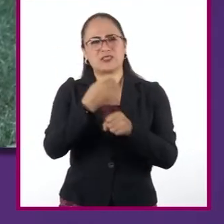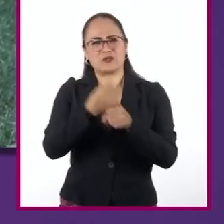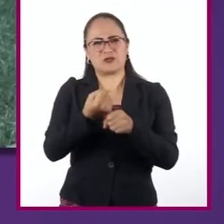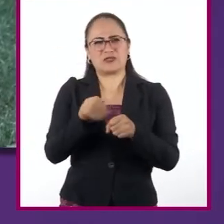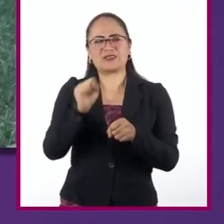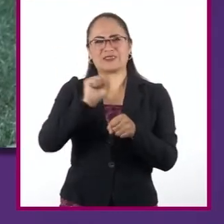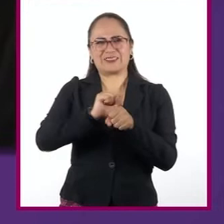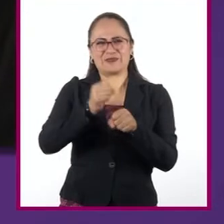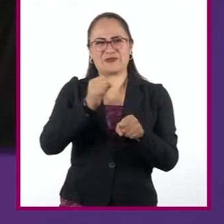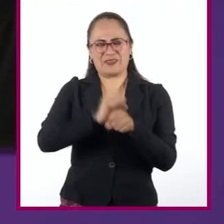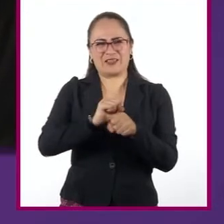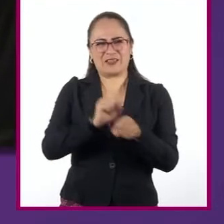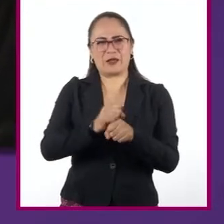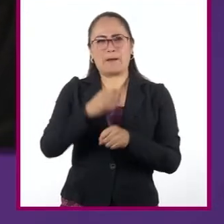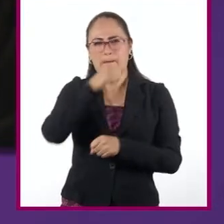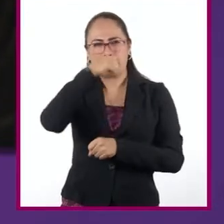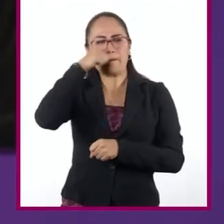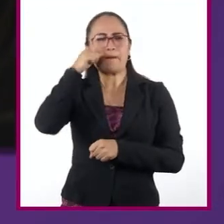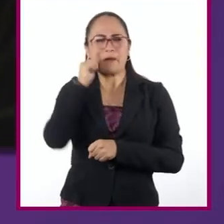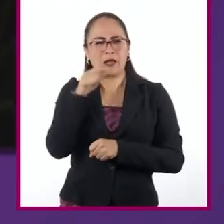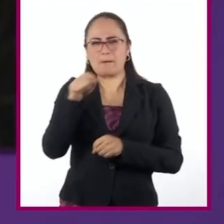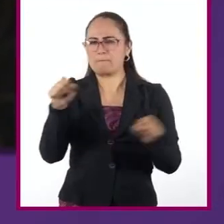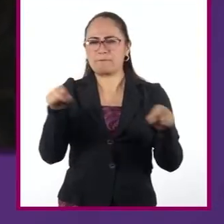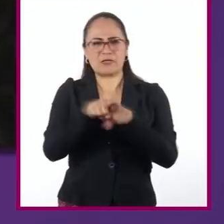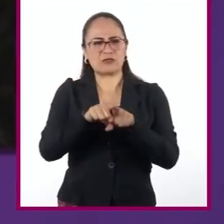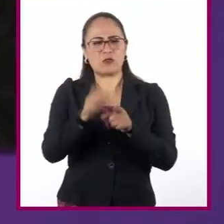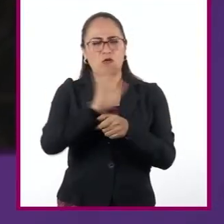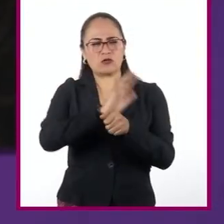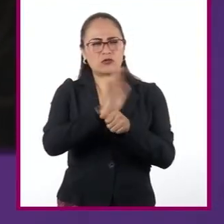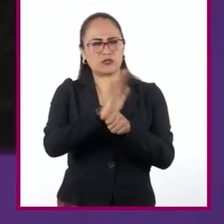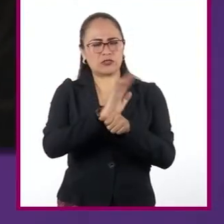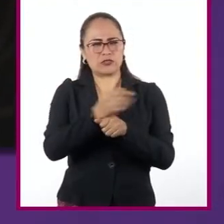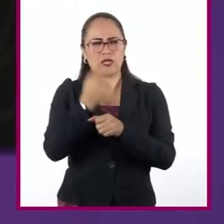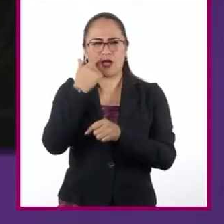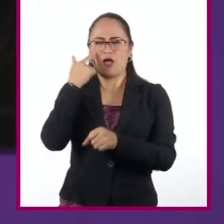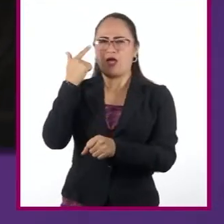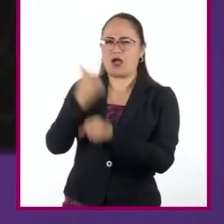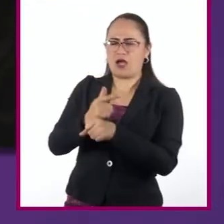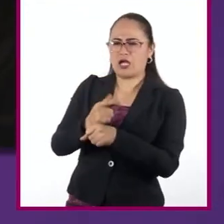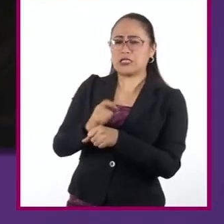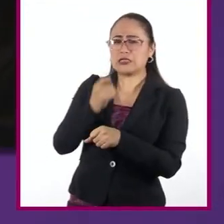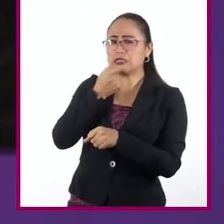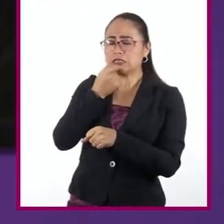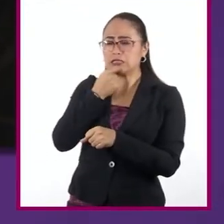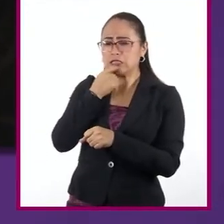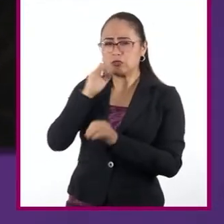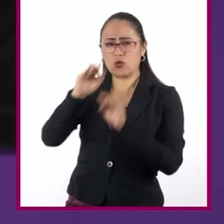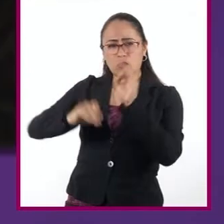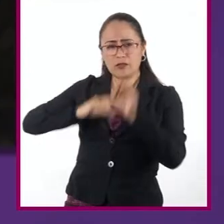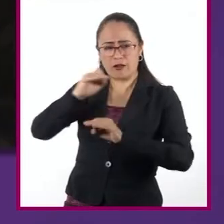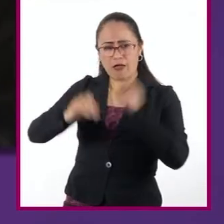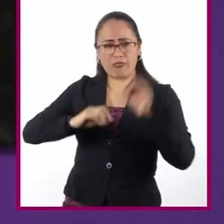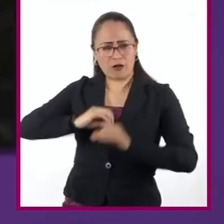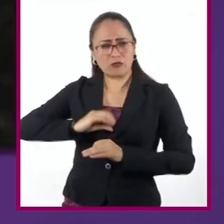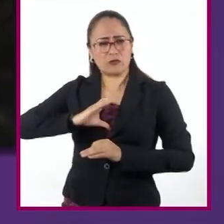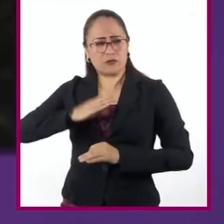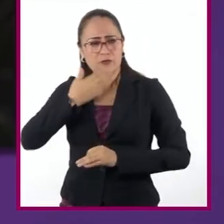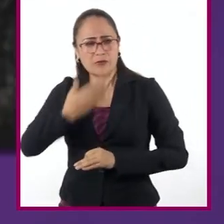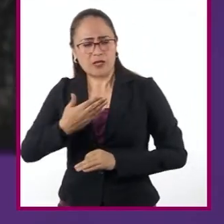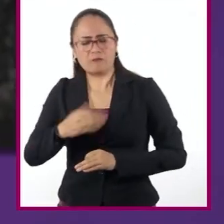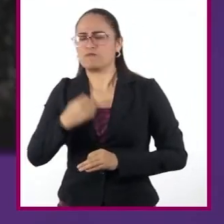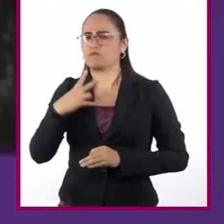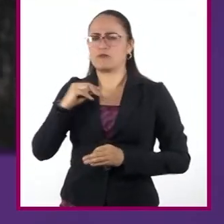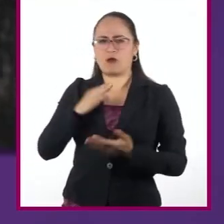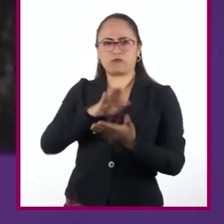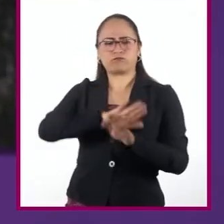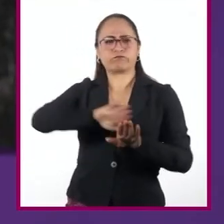telesecundaria Benito Juárez, que también se encontraban en el cine, se percataron de que el niño no era tratado con dignidad. Así que decidieron